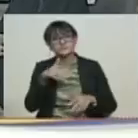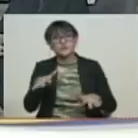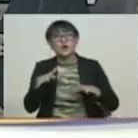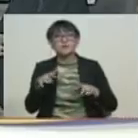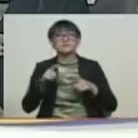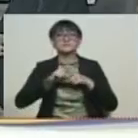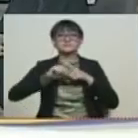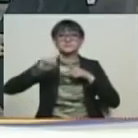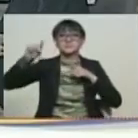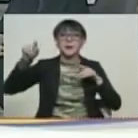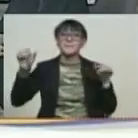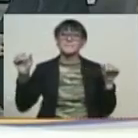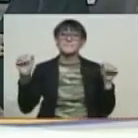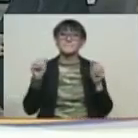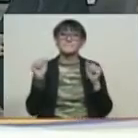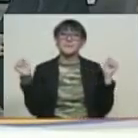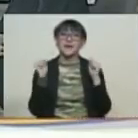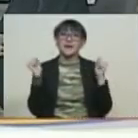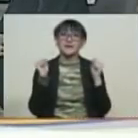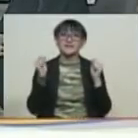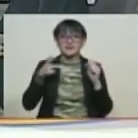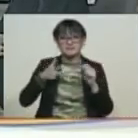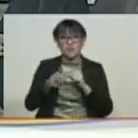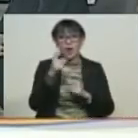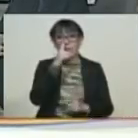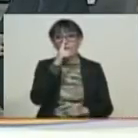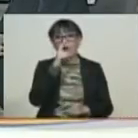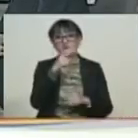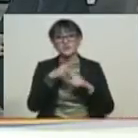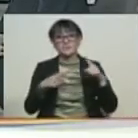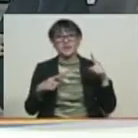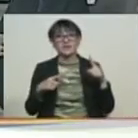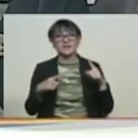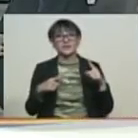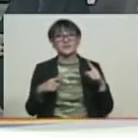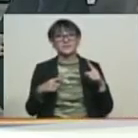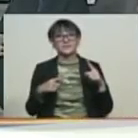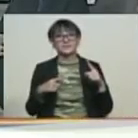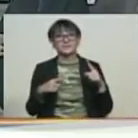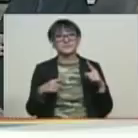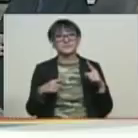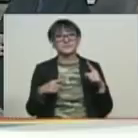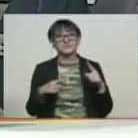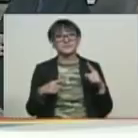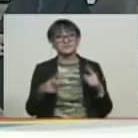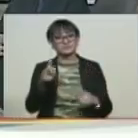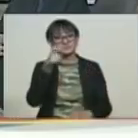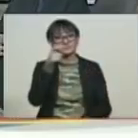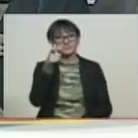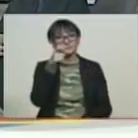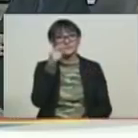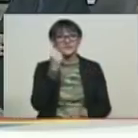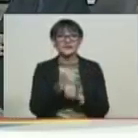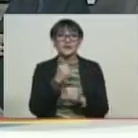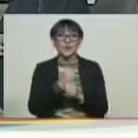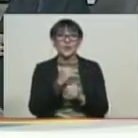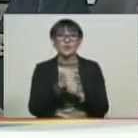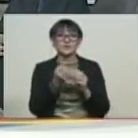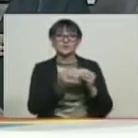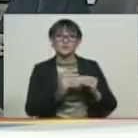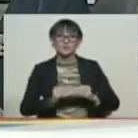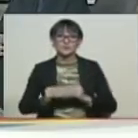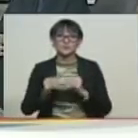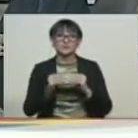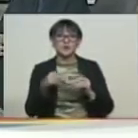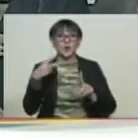El teleférico de Mérida que lo inauguramos también hace un año y medio desde aquí. Cuando estábamos inspeccionando las obras de